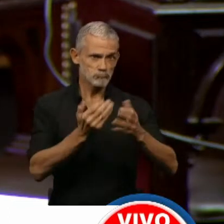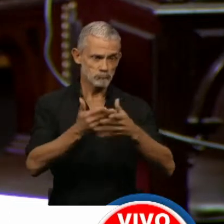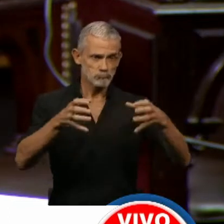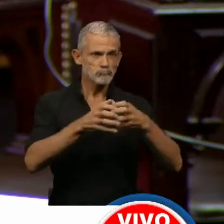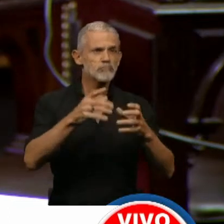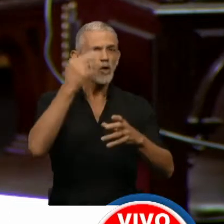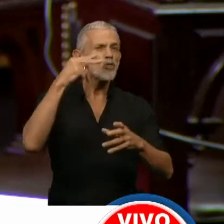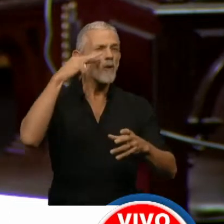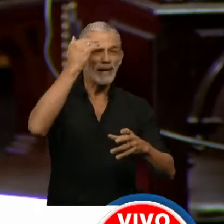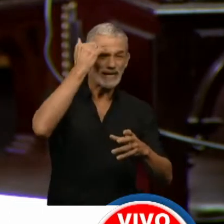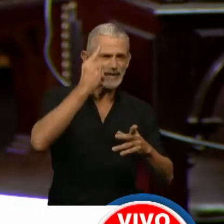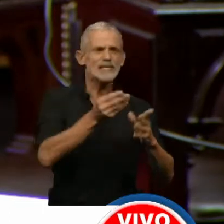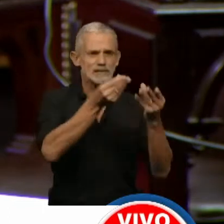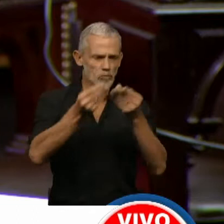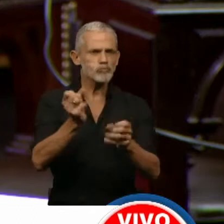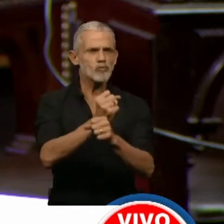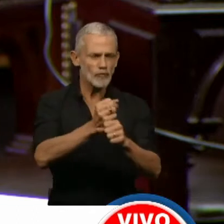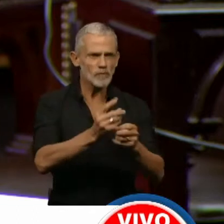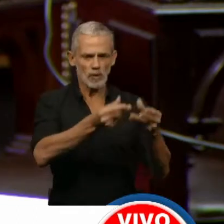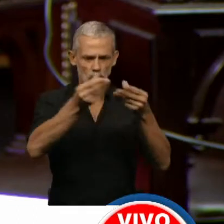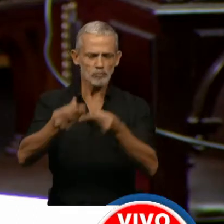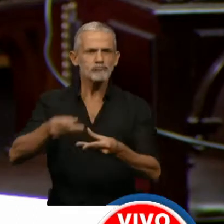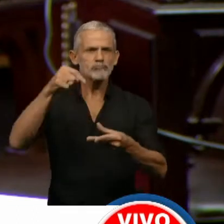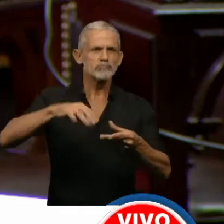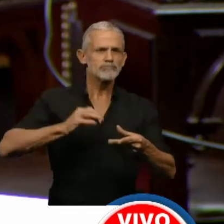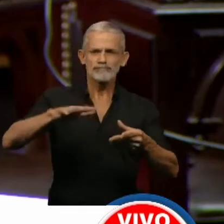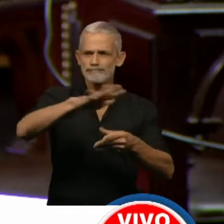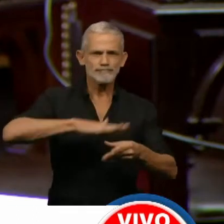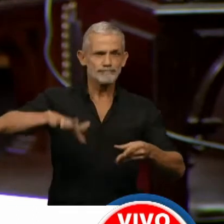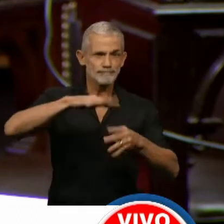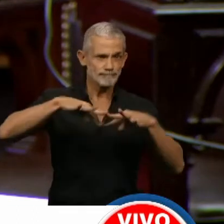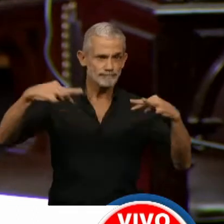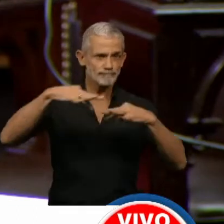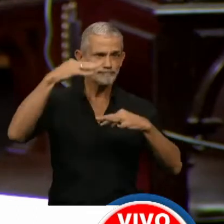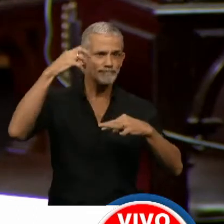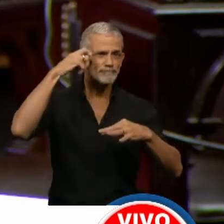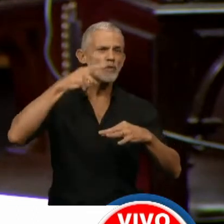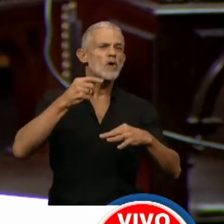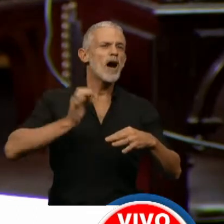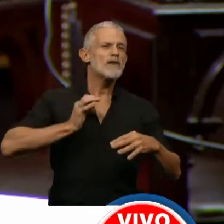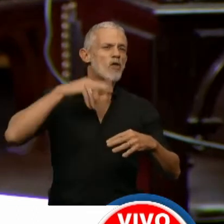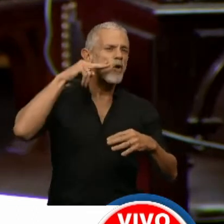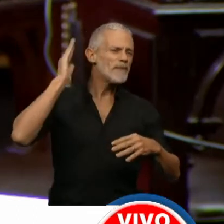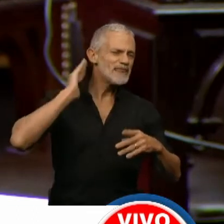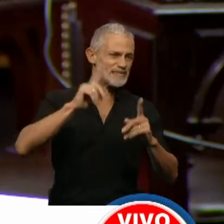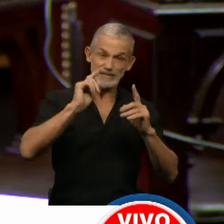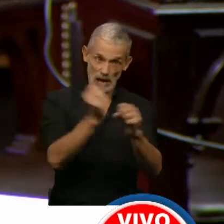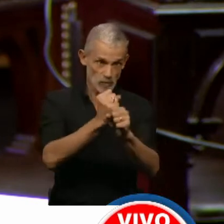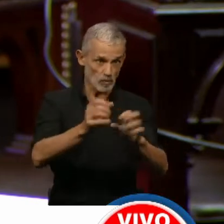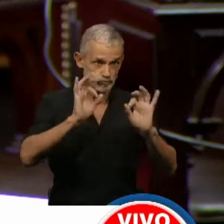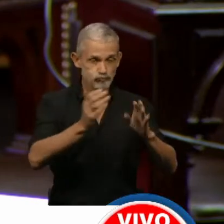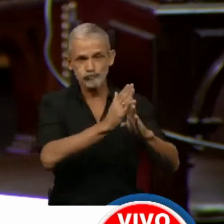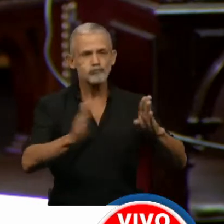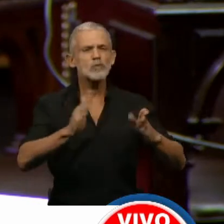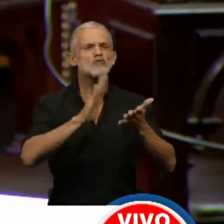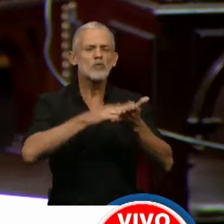el 2015, traído a discusión en este ámbito durante el año 2016, que fuera aprobado, y que